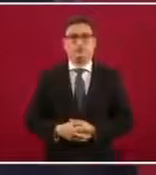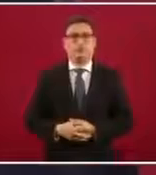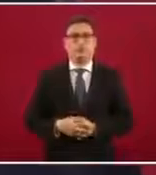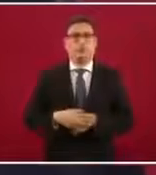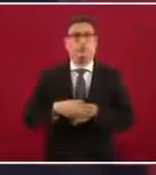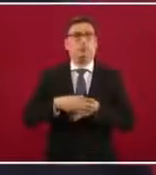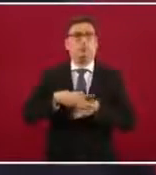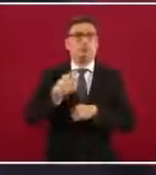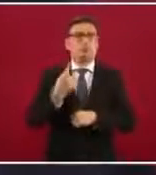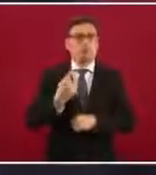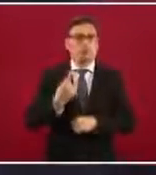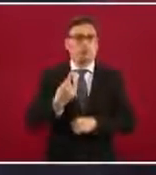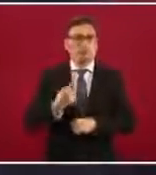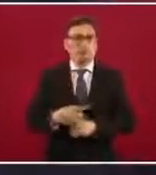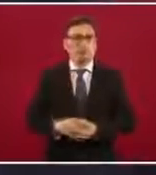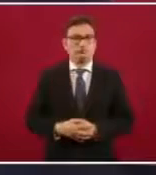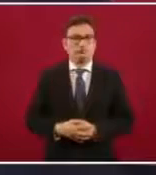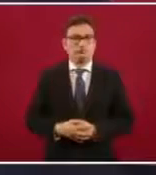porque